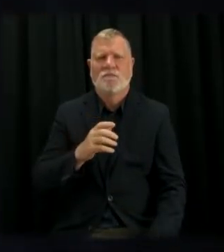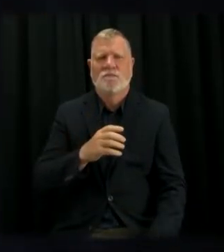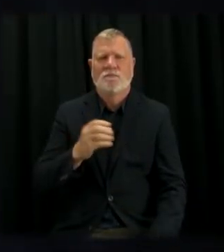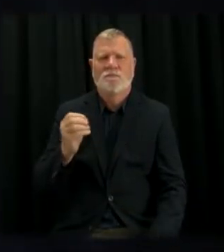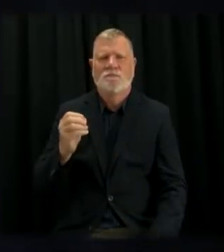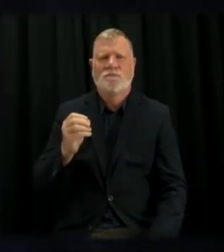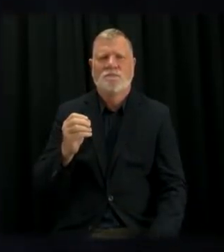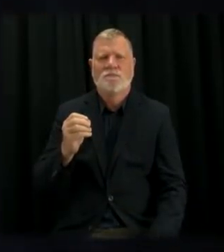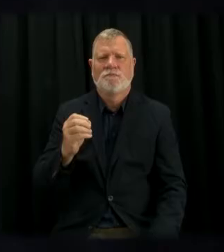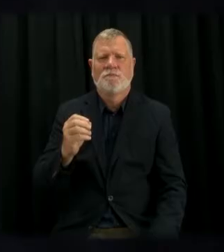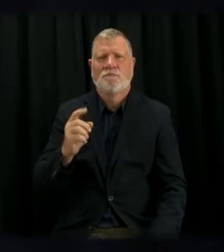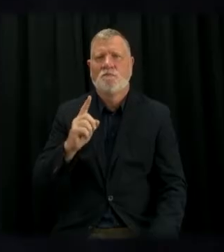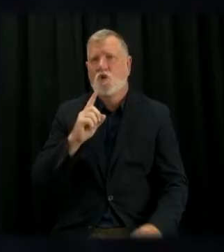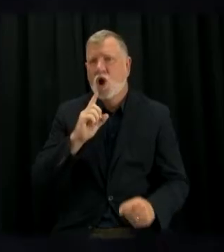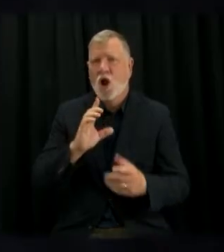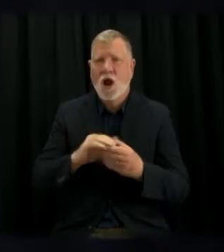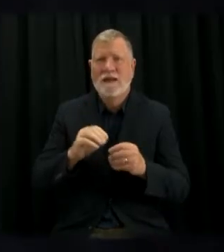La pregunta,